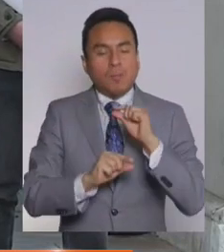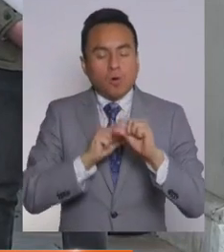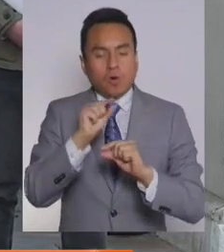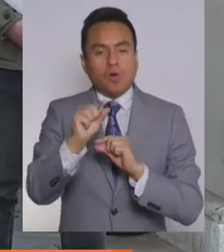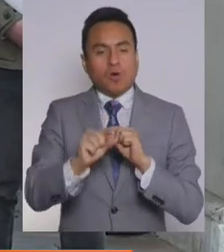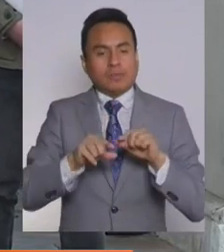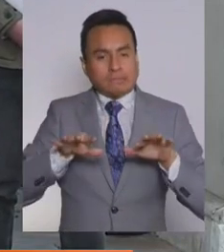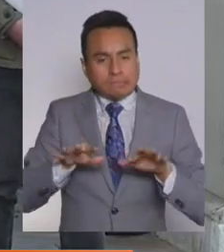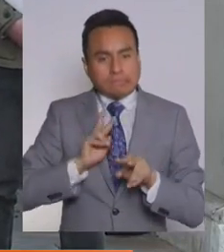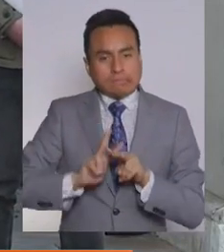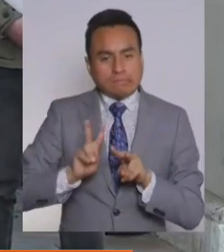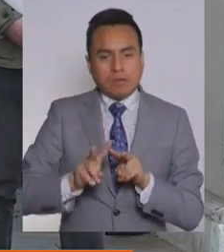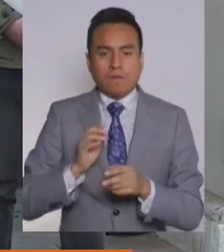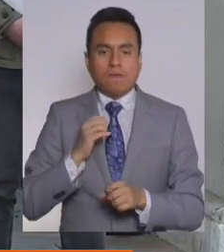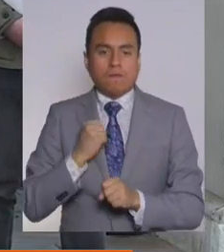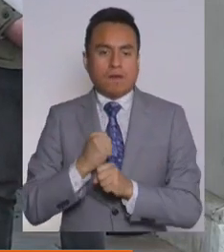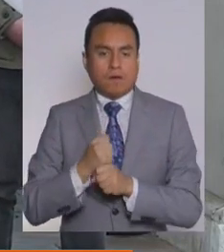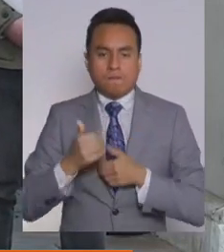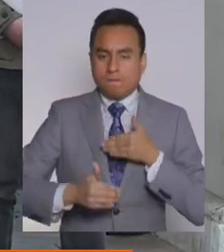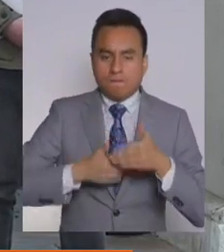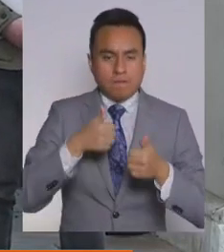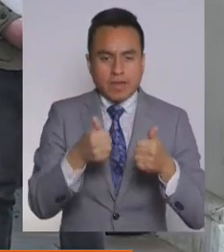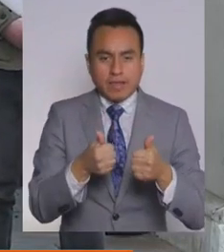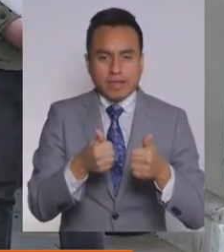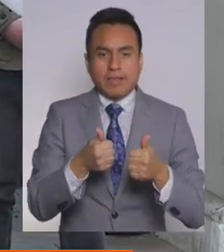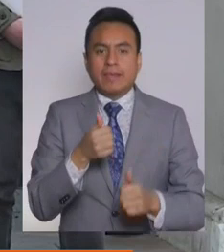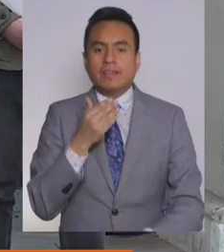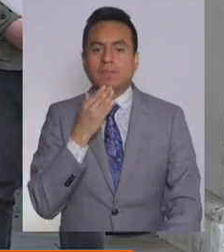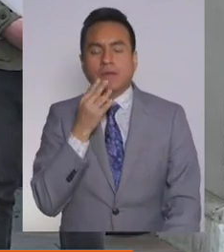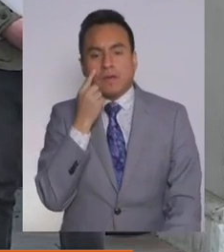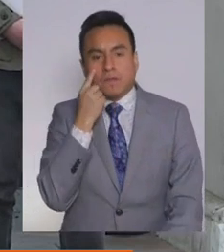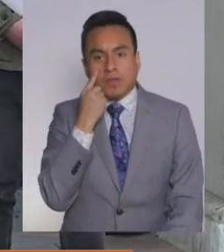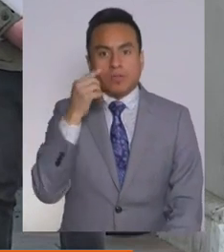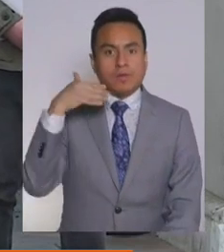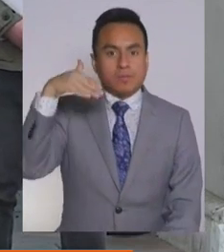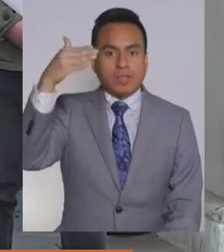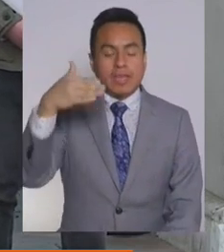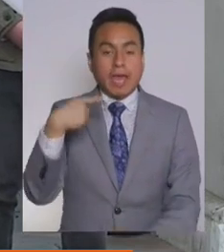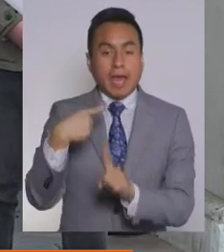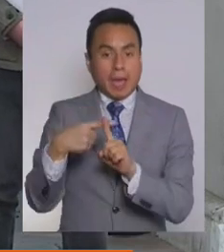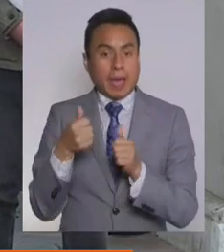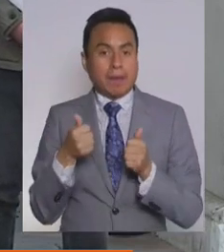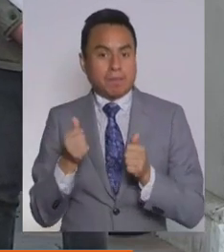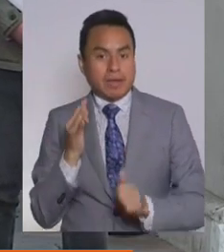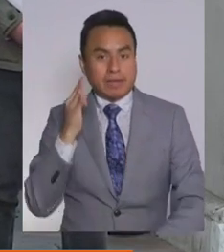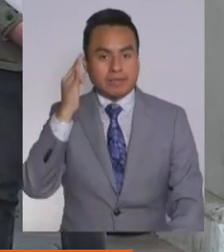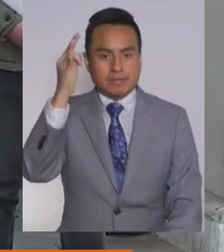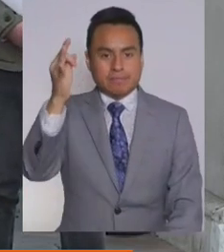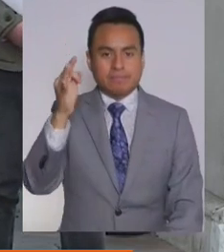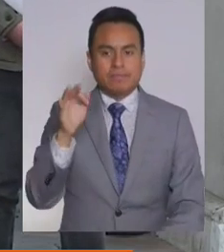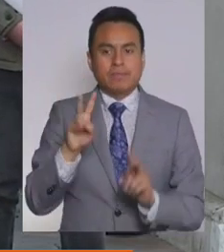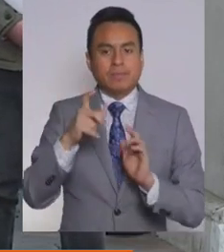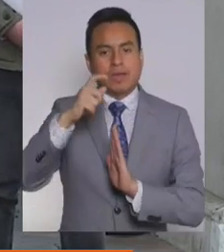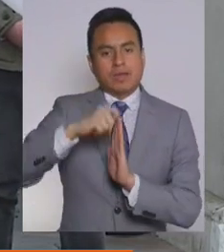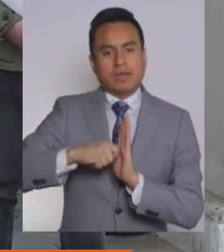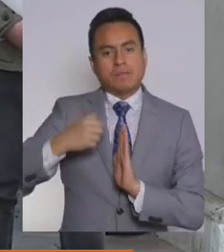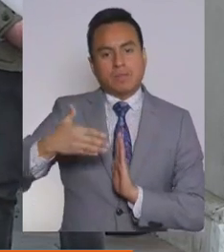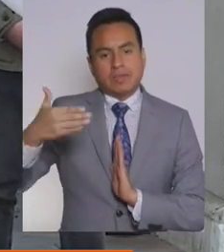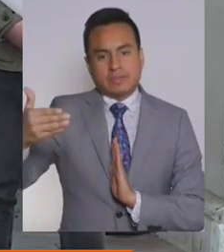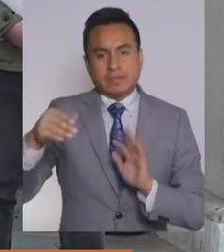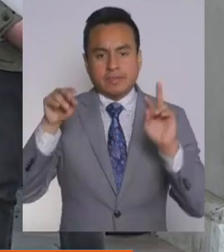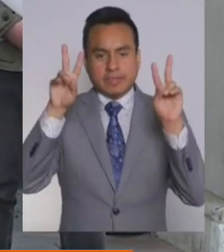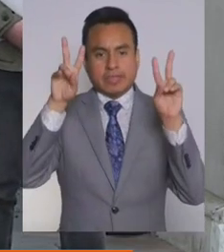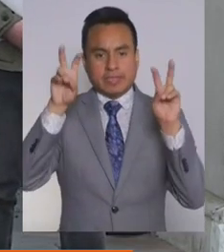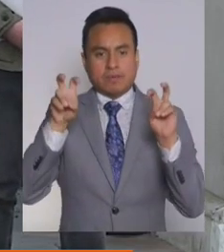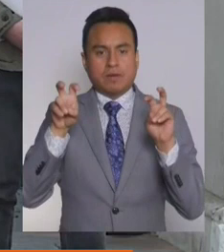como corresponde, haciéndolo bien, y también viendo más esperanza respecto de los meses que vienen en